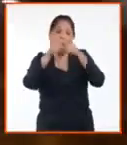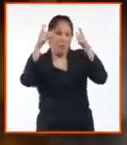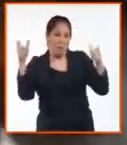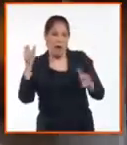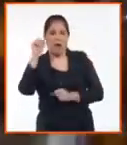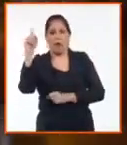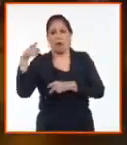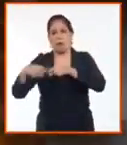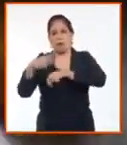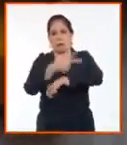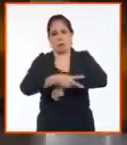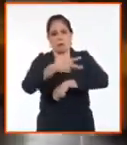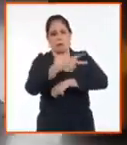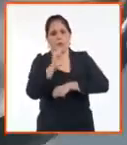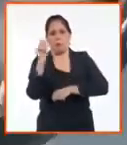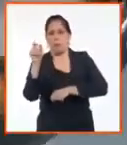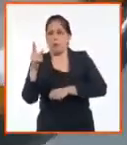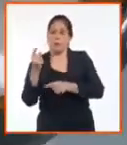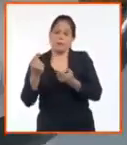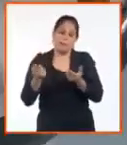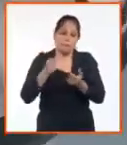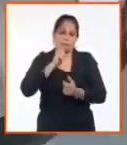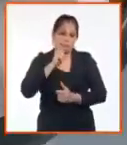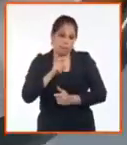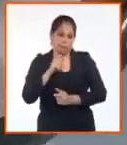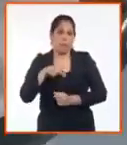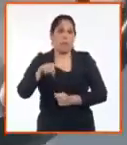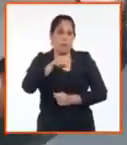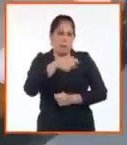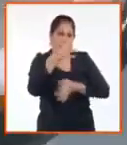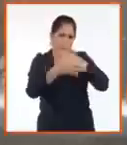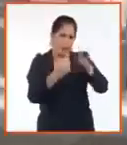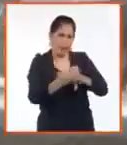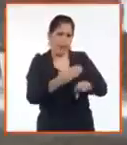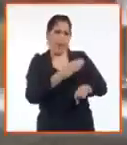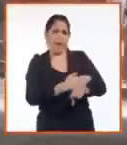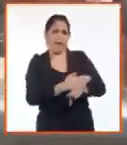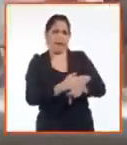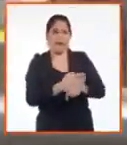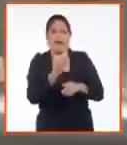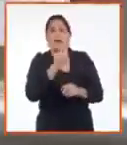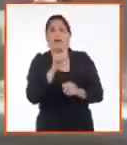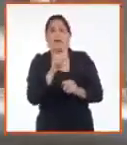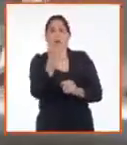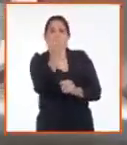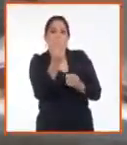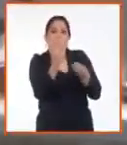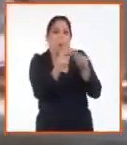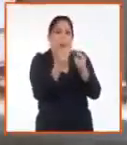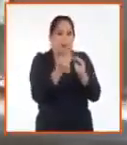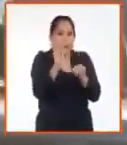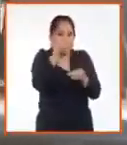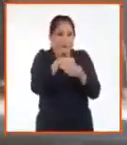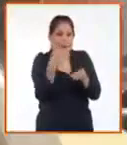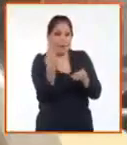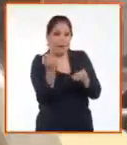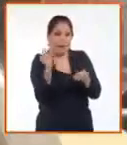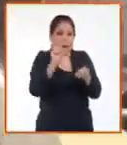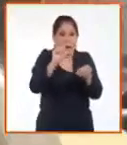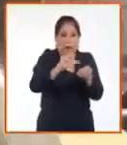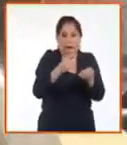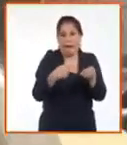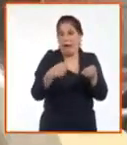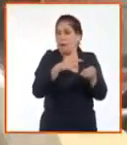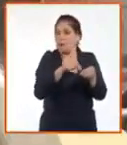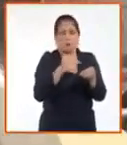además de esto es decir que ustedes lo contaban anteriormente en baste que falte un solo componente de un medicamento y ya